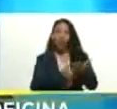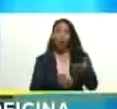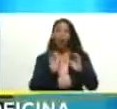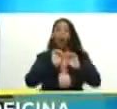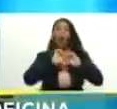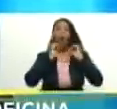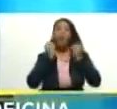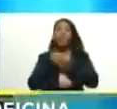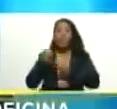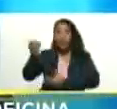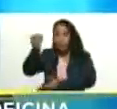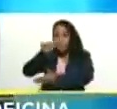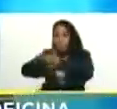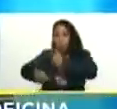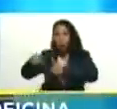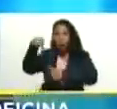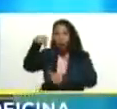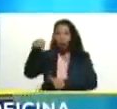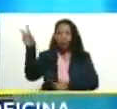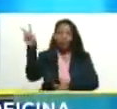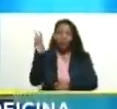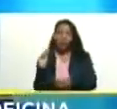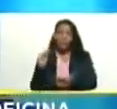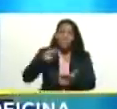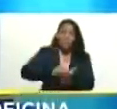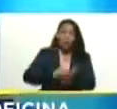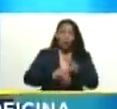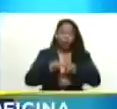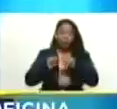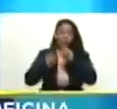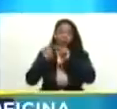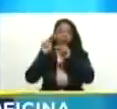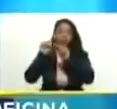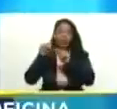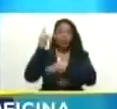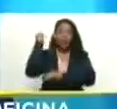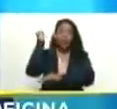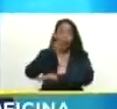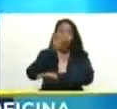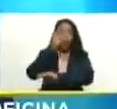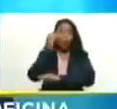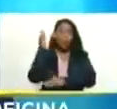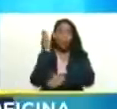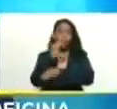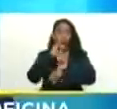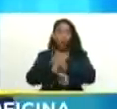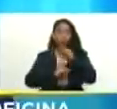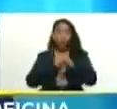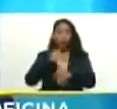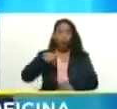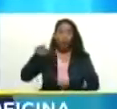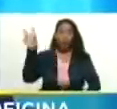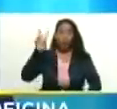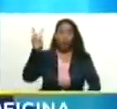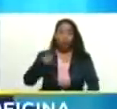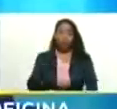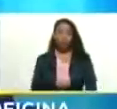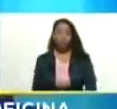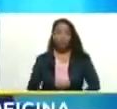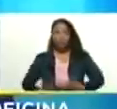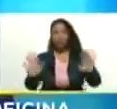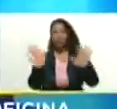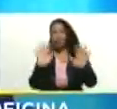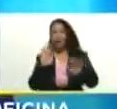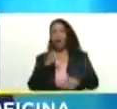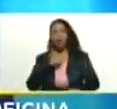de cooperación técnica de la Fiscalía de la Corte Penal Internacional en Venezuela. Ya nosotros tenemos